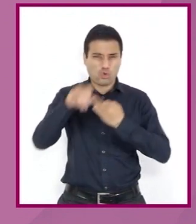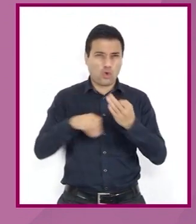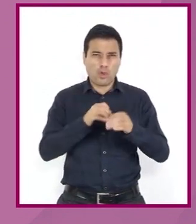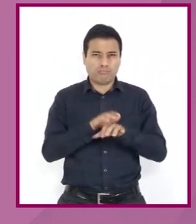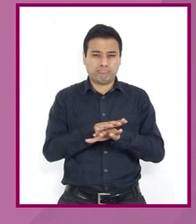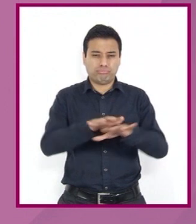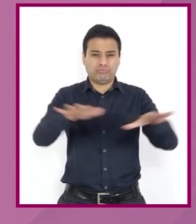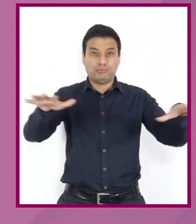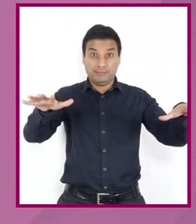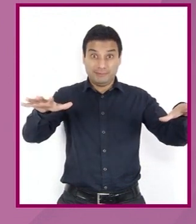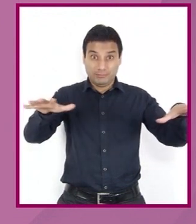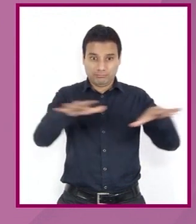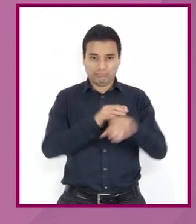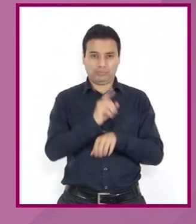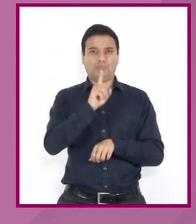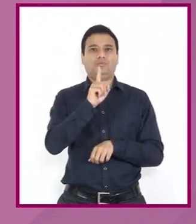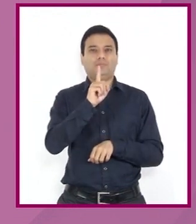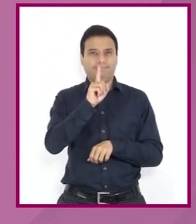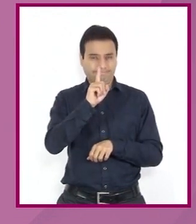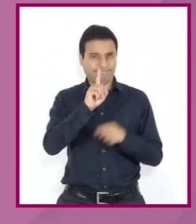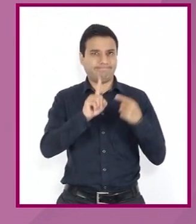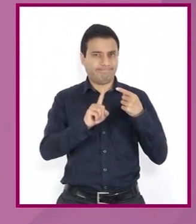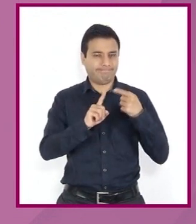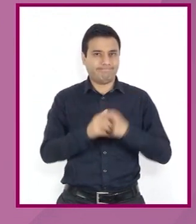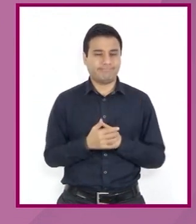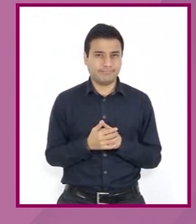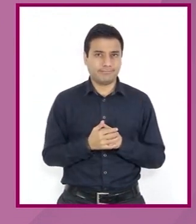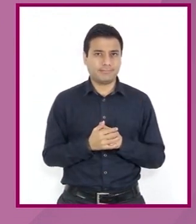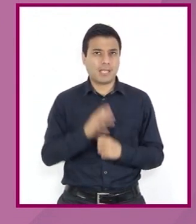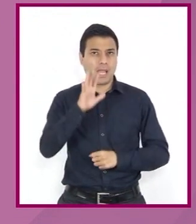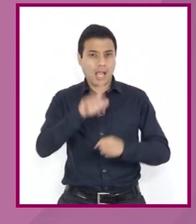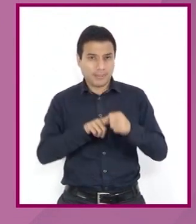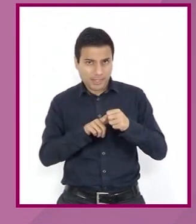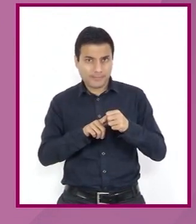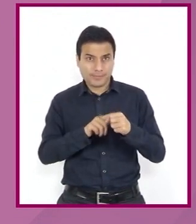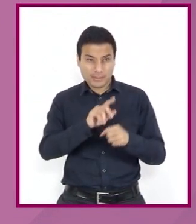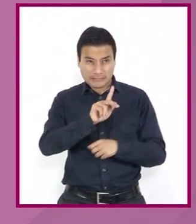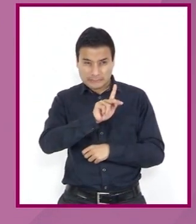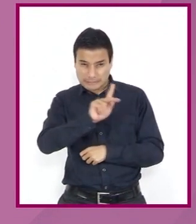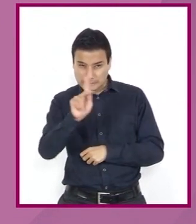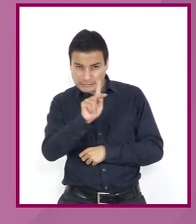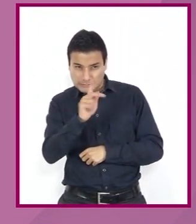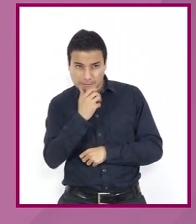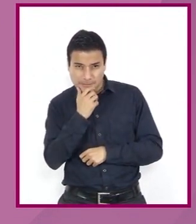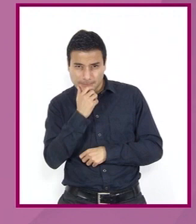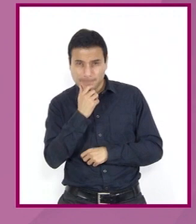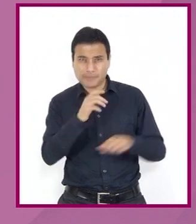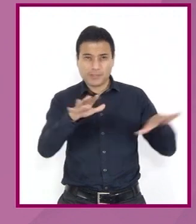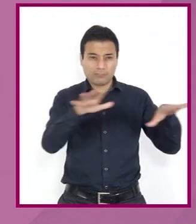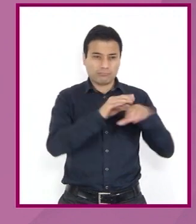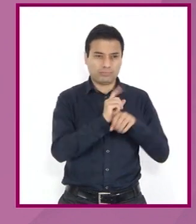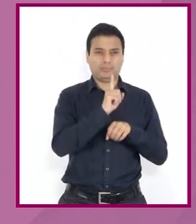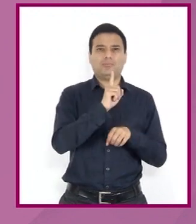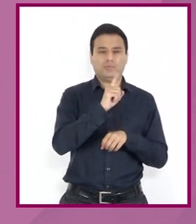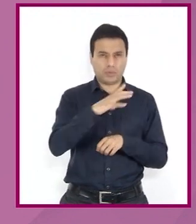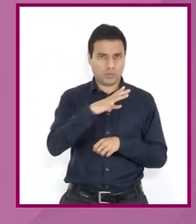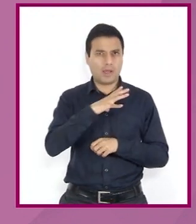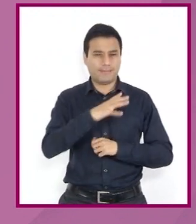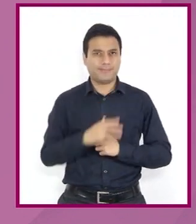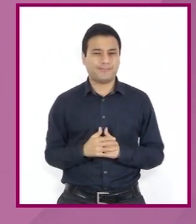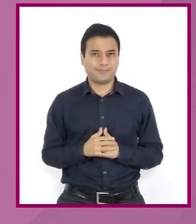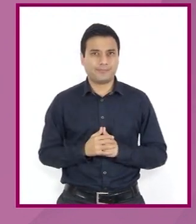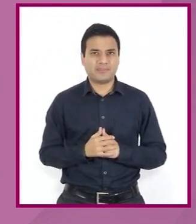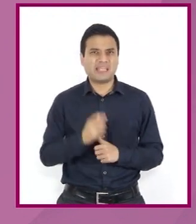común. Las especies semejantes descienden de ancestros comunes, es decir,